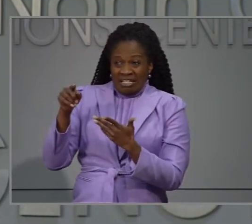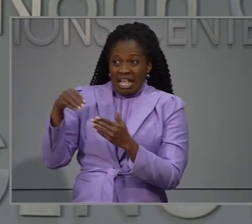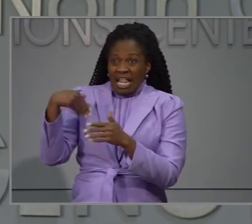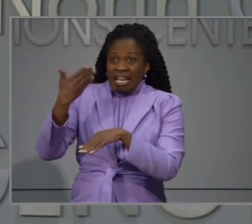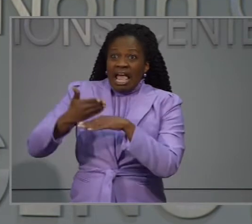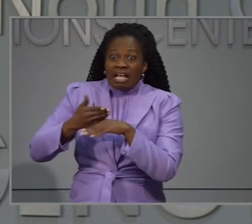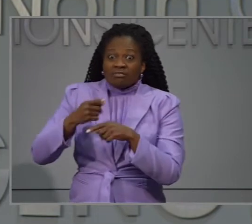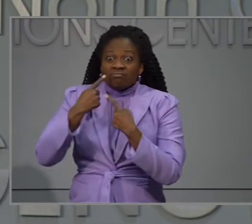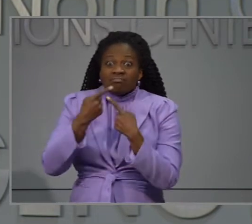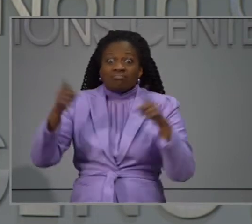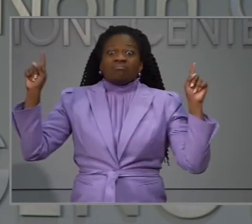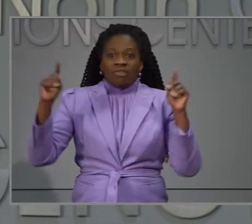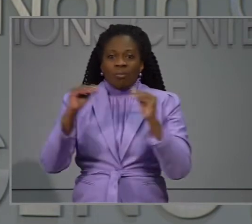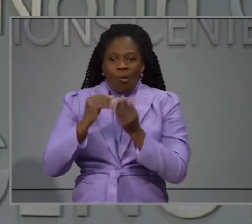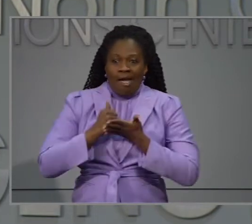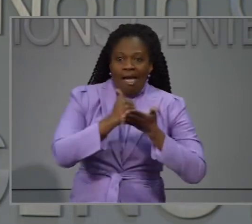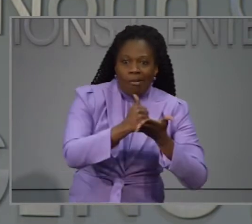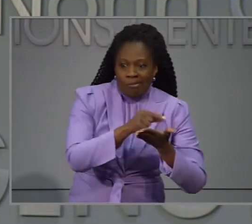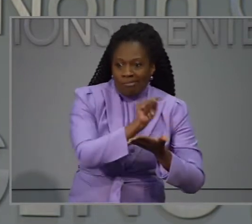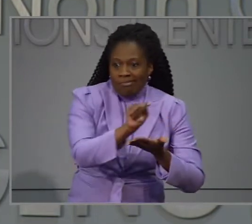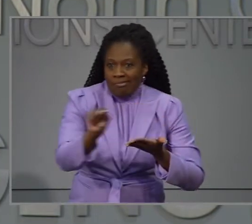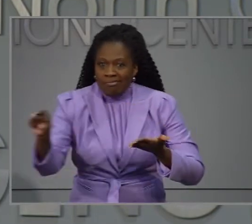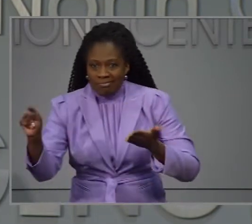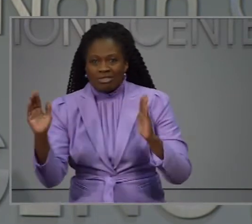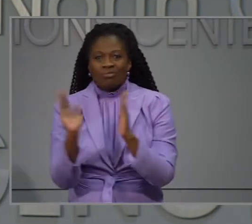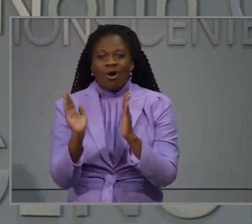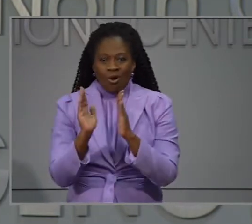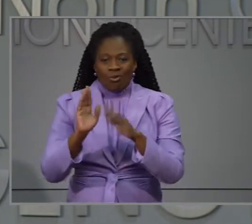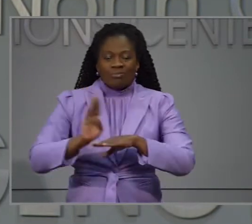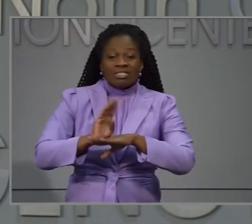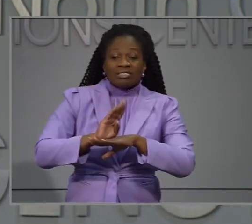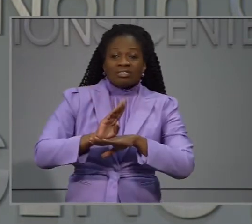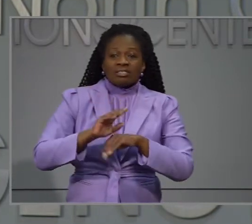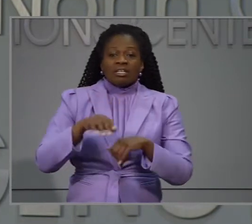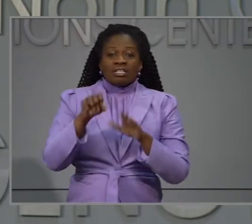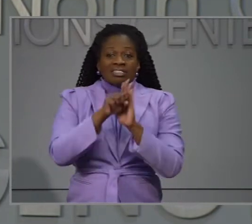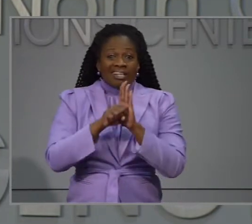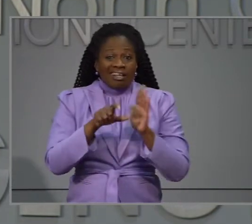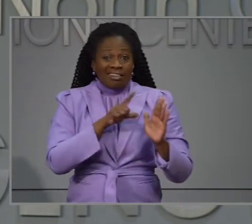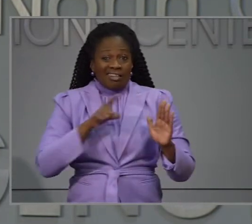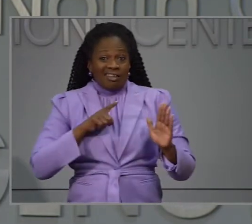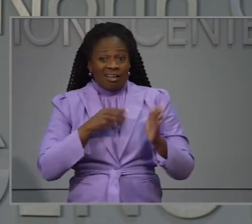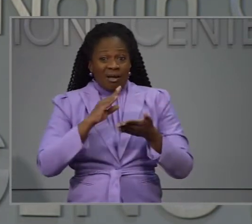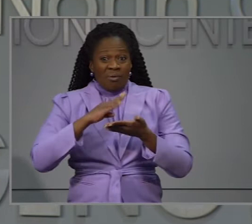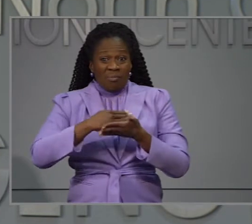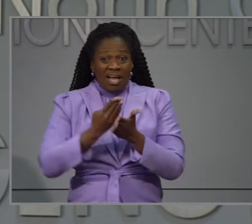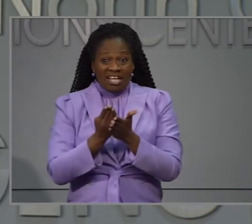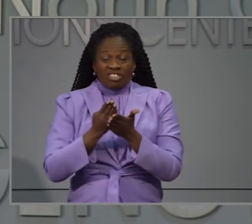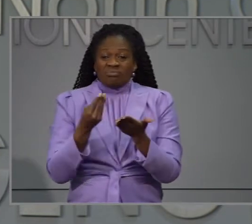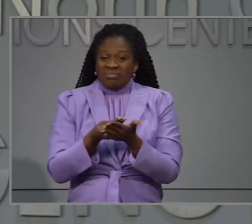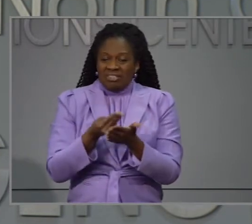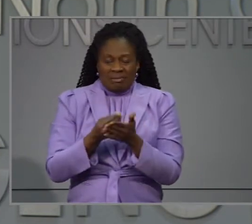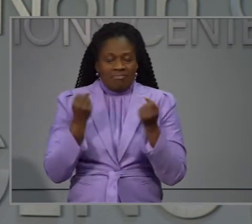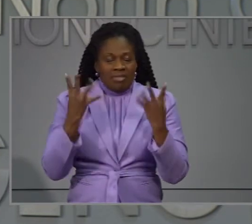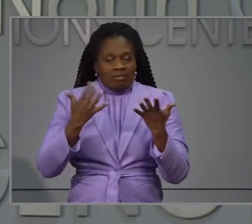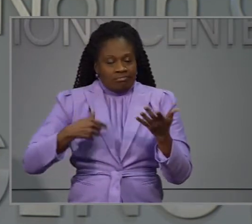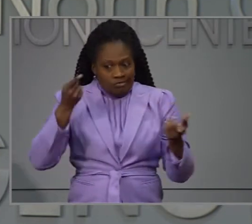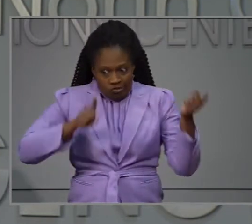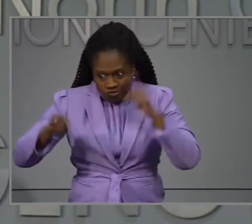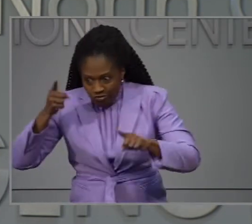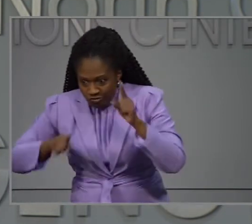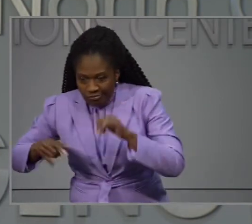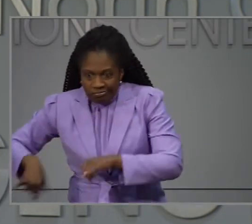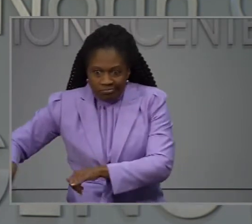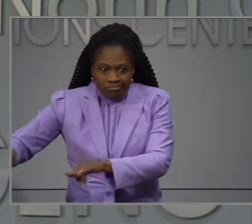en el siguiente paquete de beneficios espero ayuden en ese tema en cuanto al presupuesto de la legislatura de carolina del norte